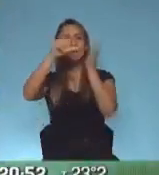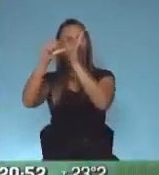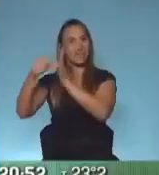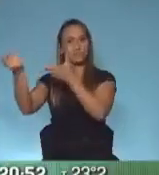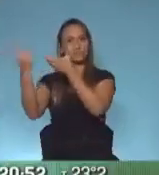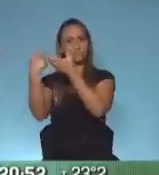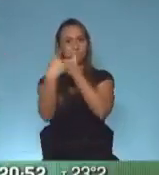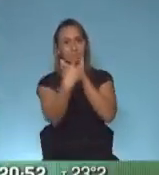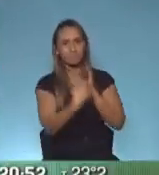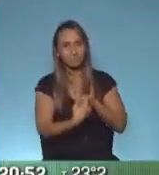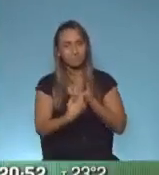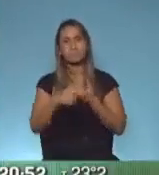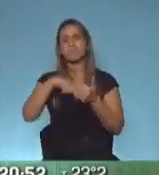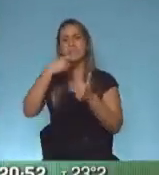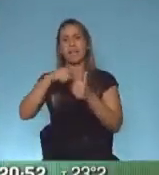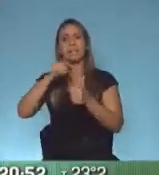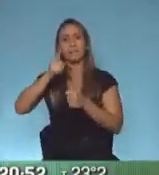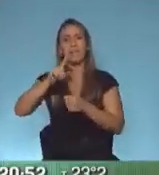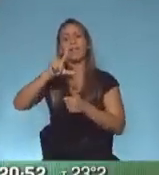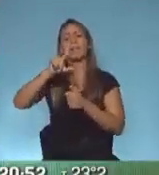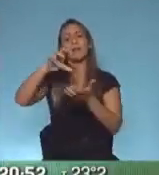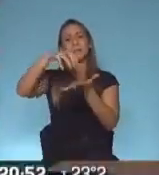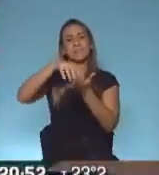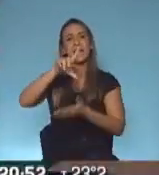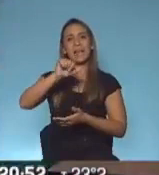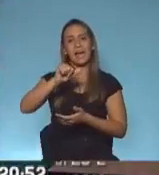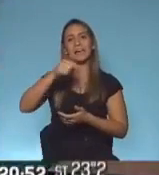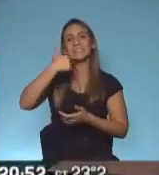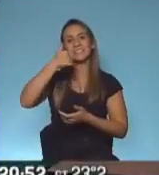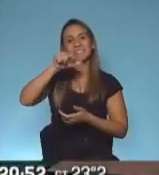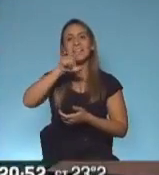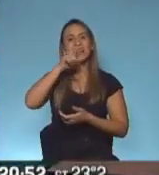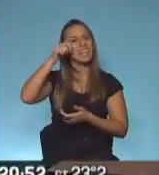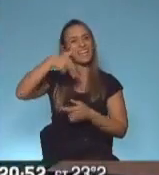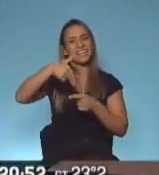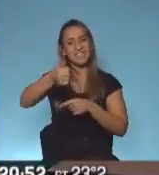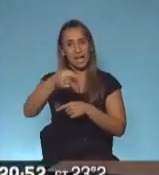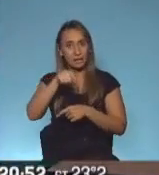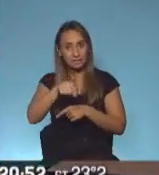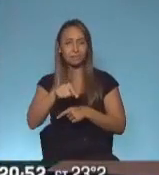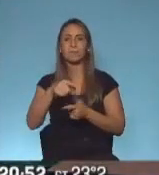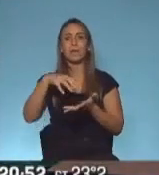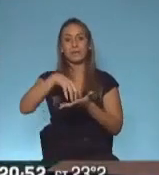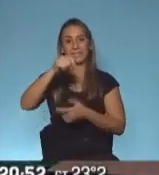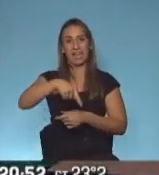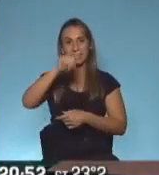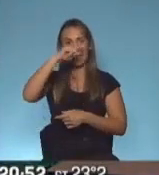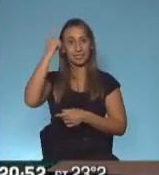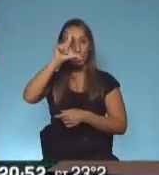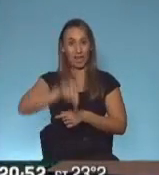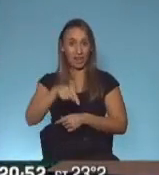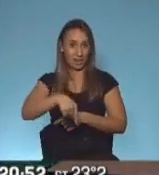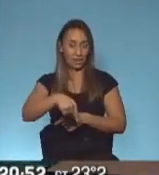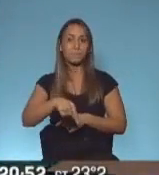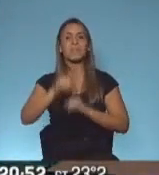Skanska es de Pérez Compán. También la Salteña, que es una empresa nacional, fue acumulando varias empresas a lo largo de estos años. Y tiene